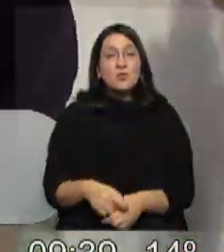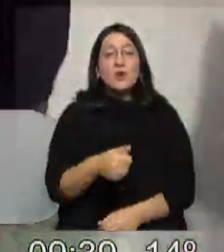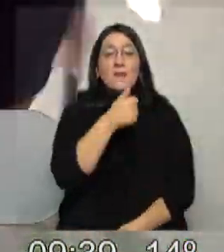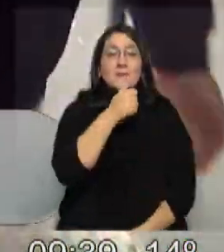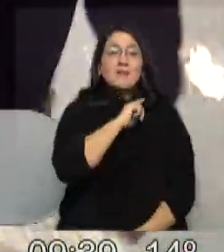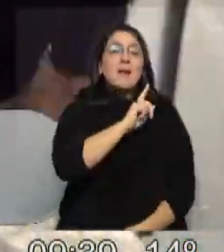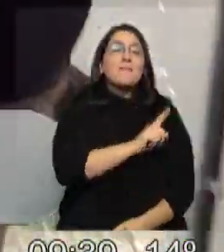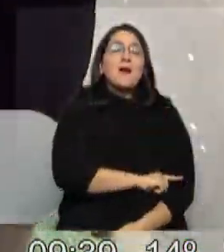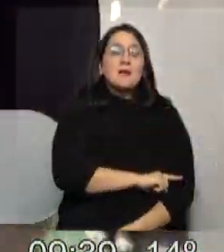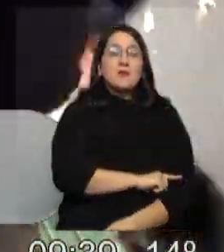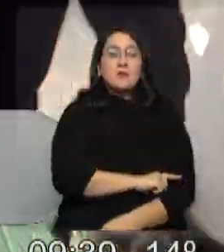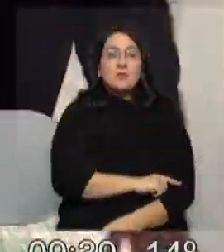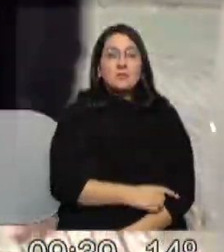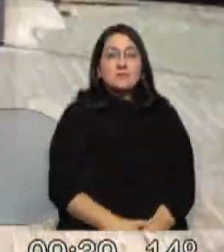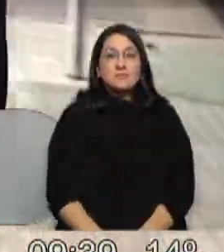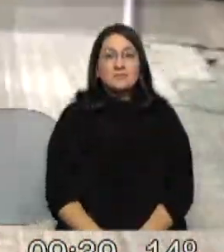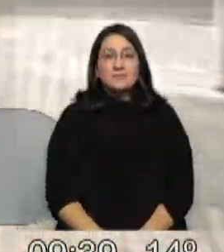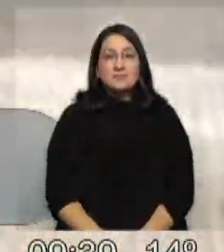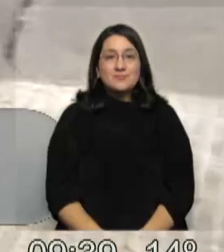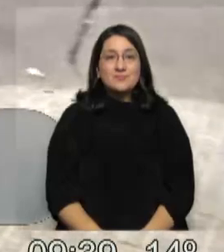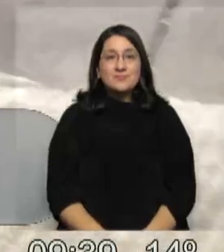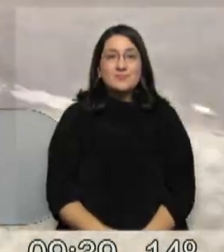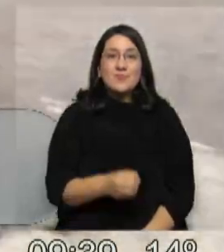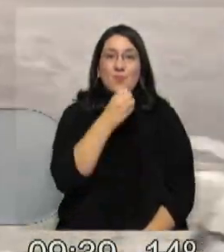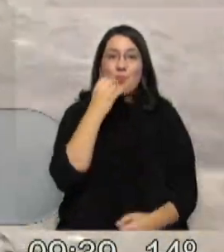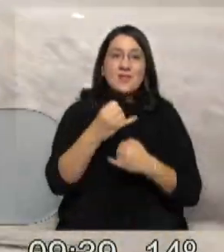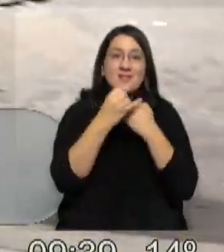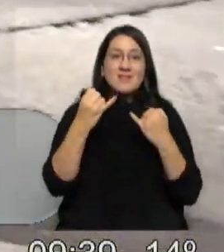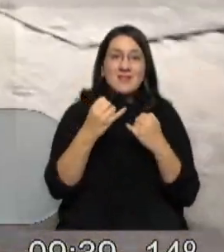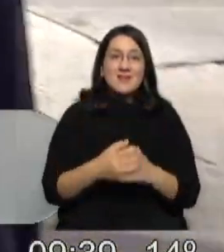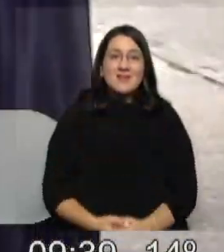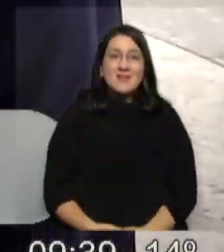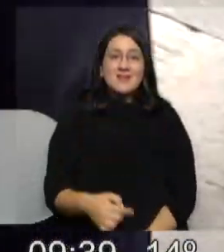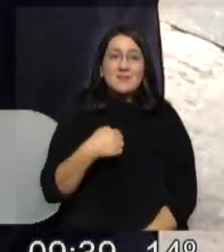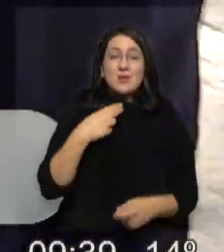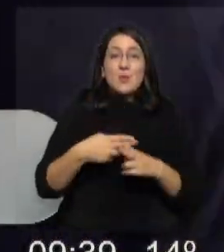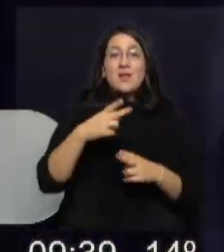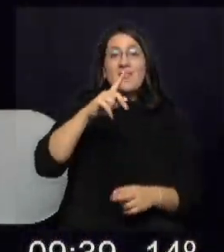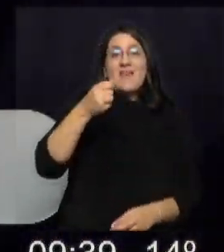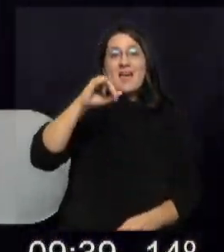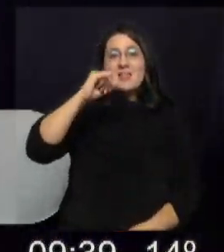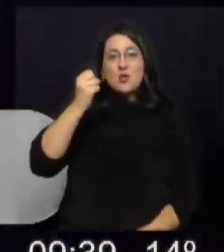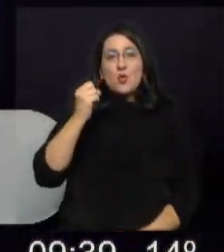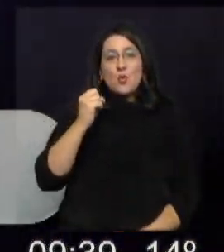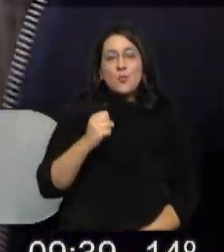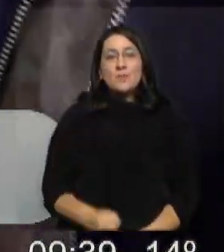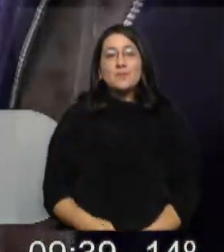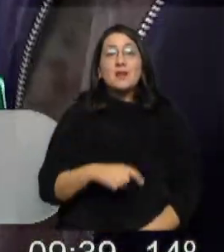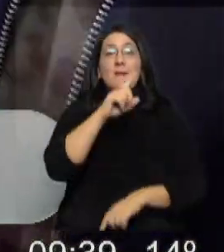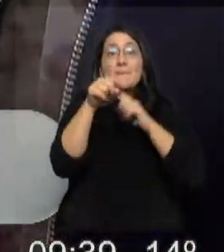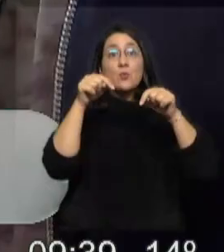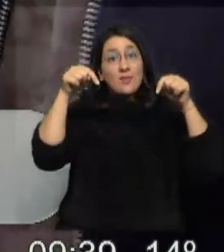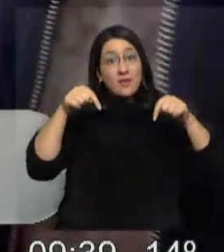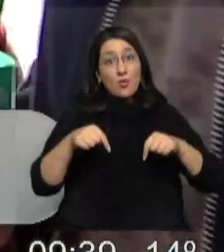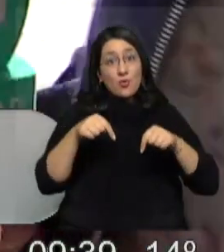amargo arriba de la mesa. Y caballero, ¿cómo le va? Buen día, ¿cómo es su nombre? Mi nombre es Darío. Bueno, Darío, la gran consigna del día de